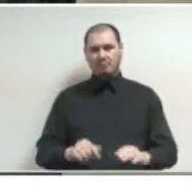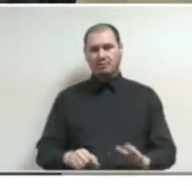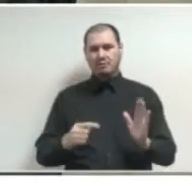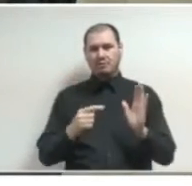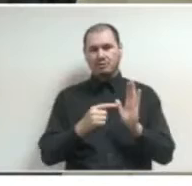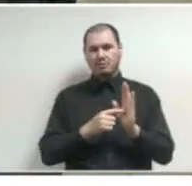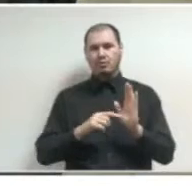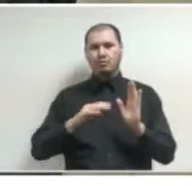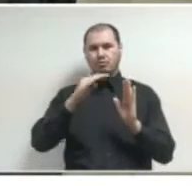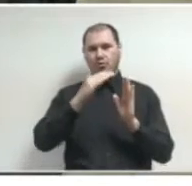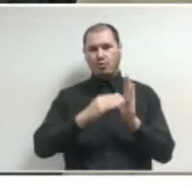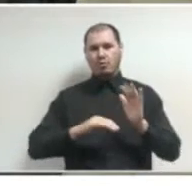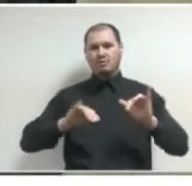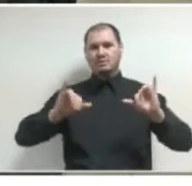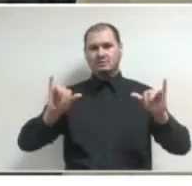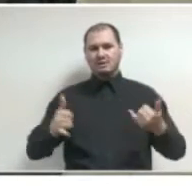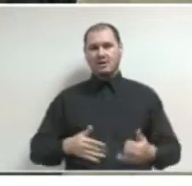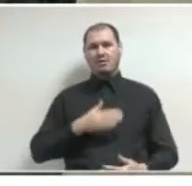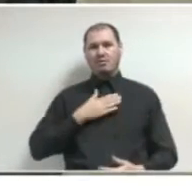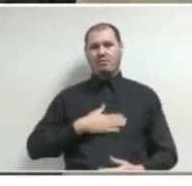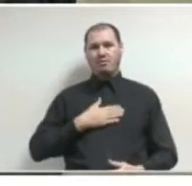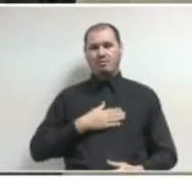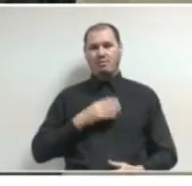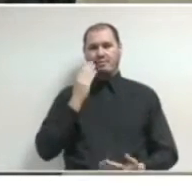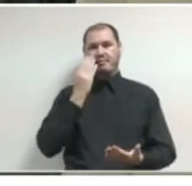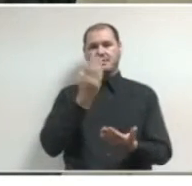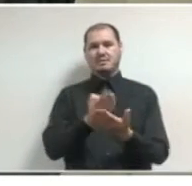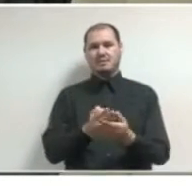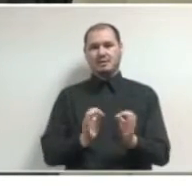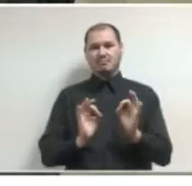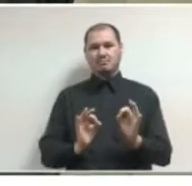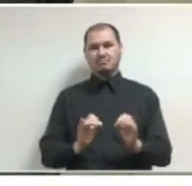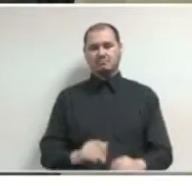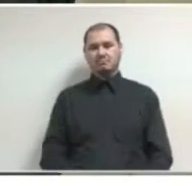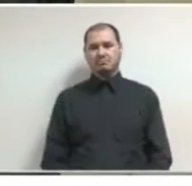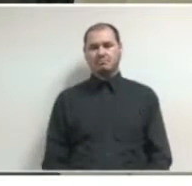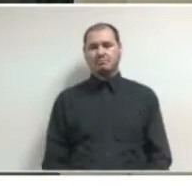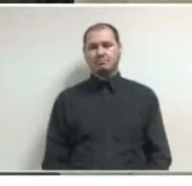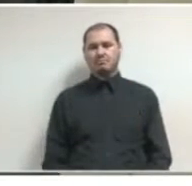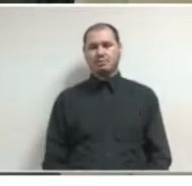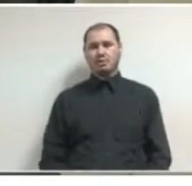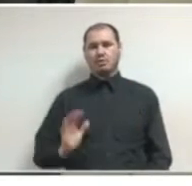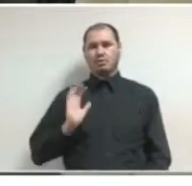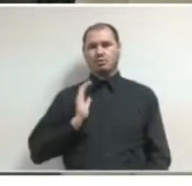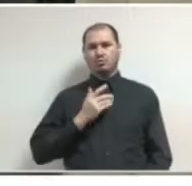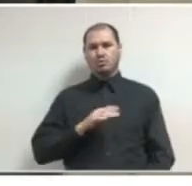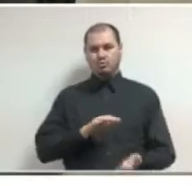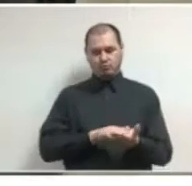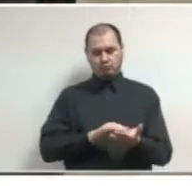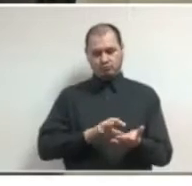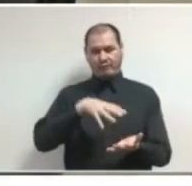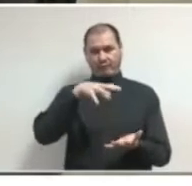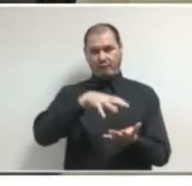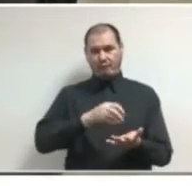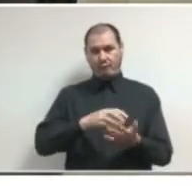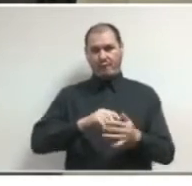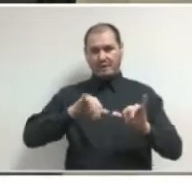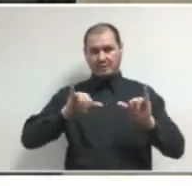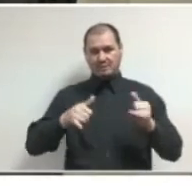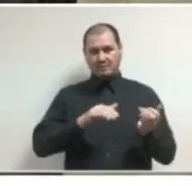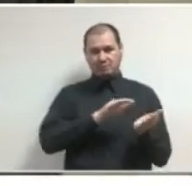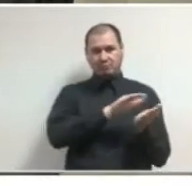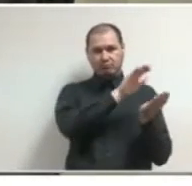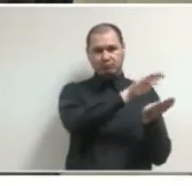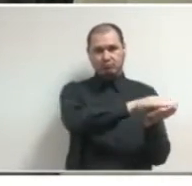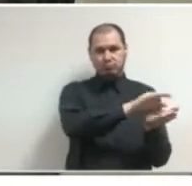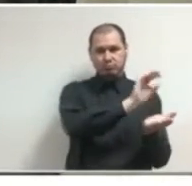Ahí por amor, opa, bebe, jeína y catuja, oinco, atuco, algo que será moya, oñamo guajema, cuatía curi